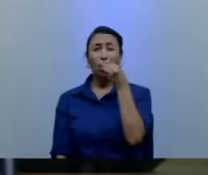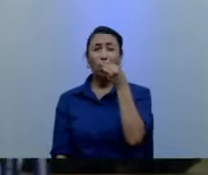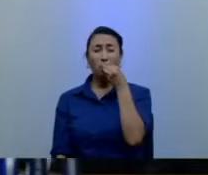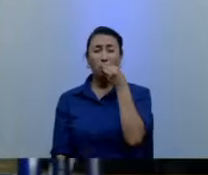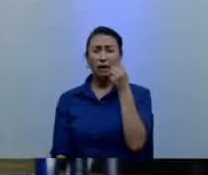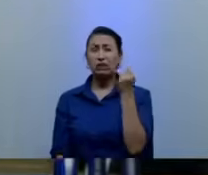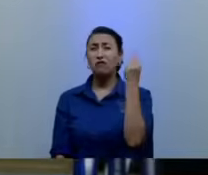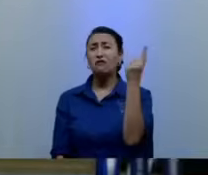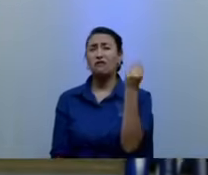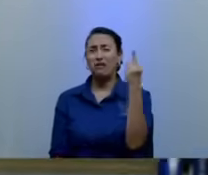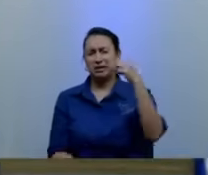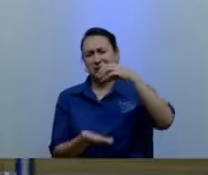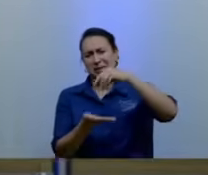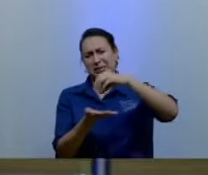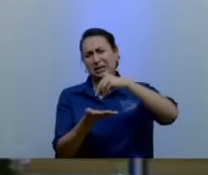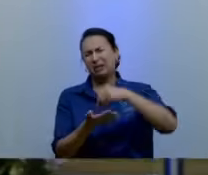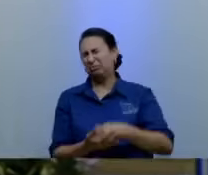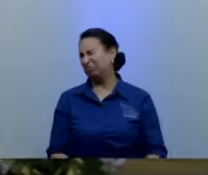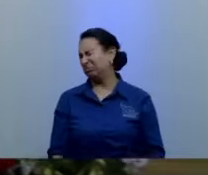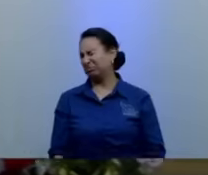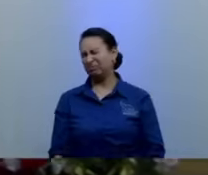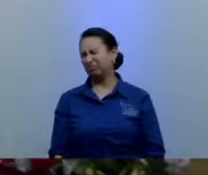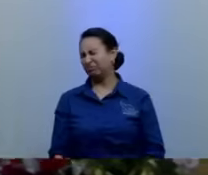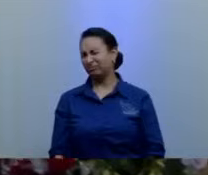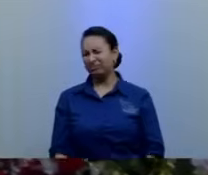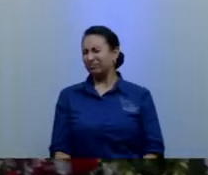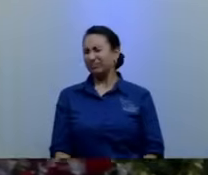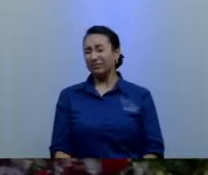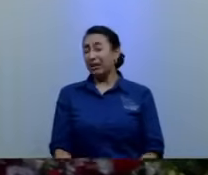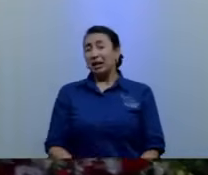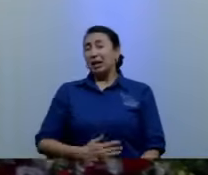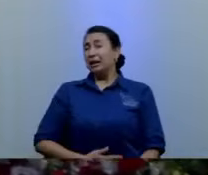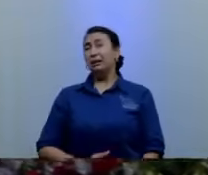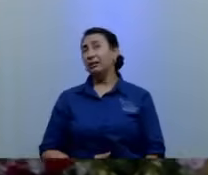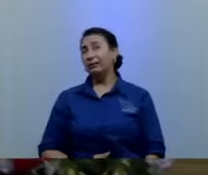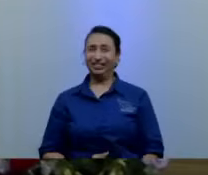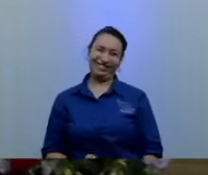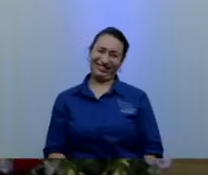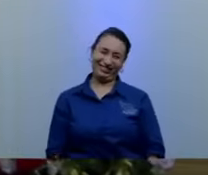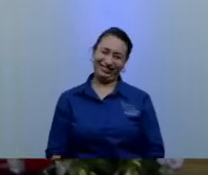Se le quita de una vez a uno los deseos de vivir.